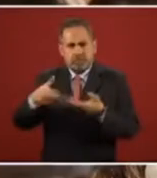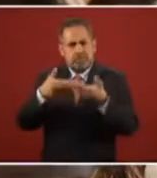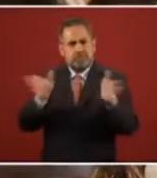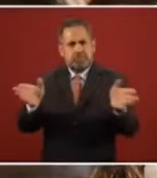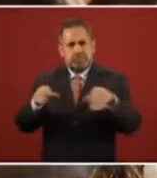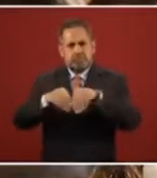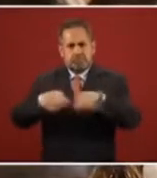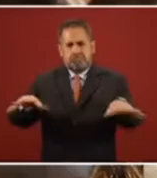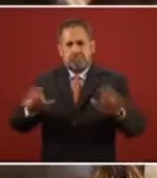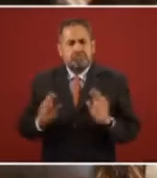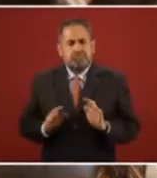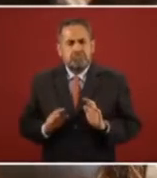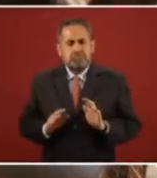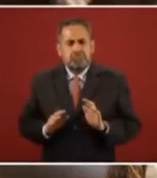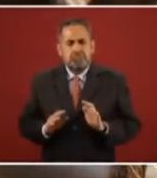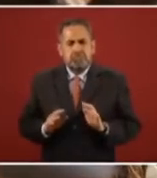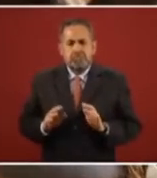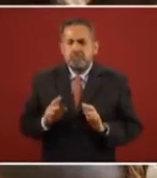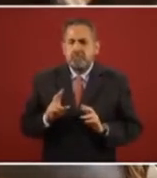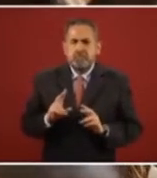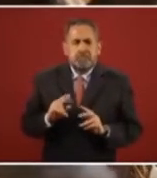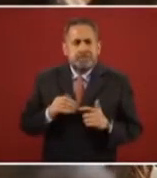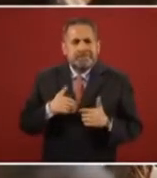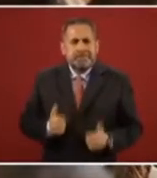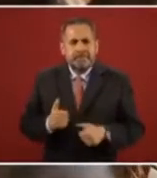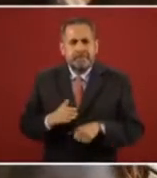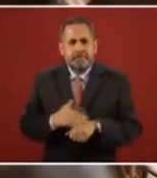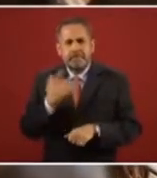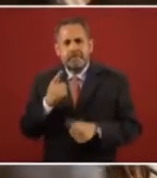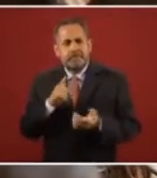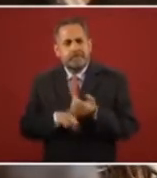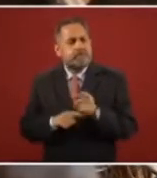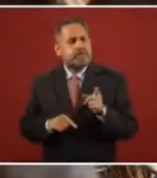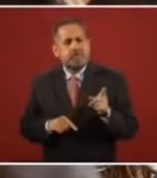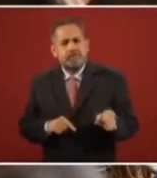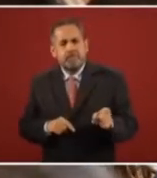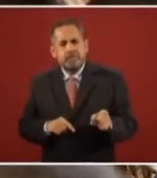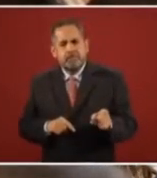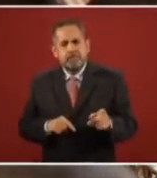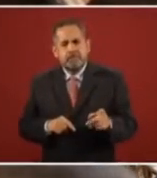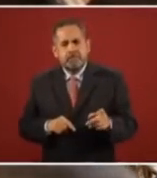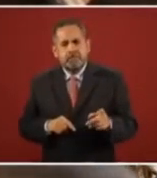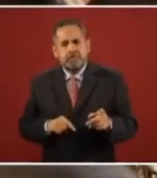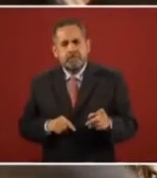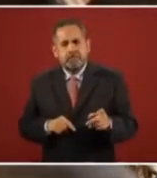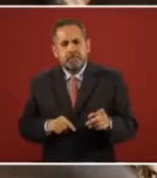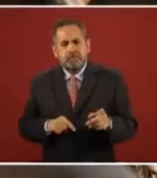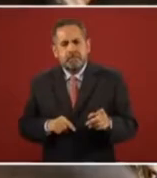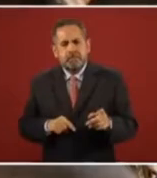no entiendo por qué hizo esas atribuciones